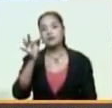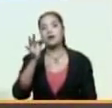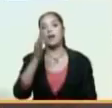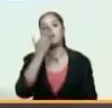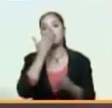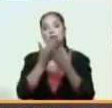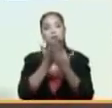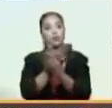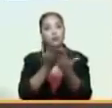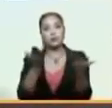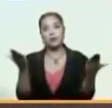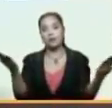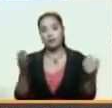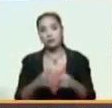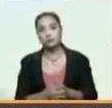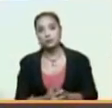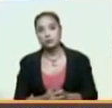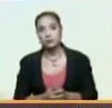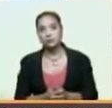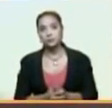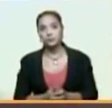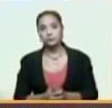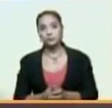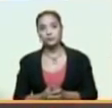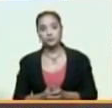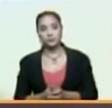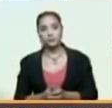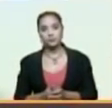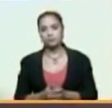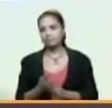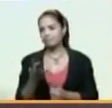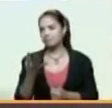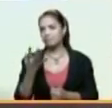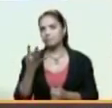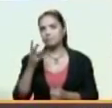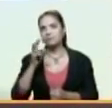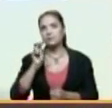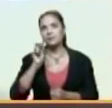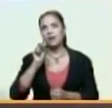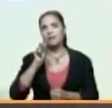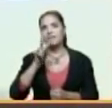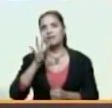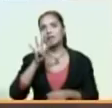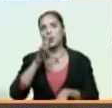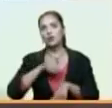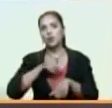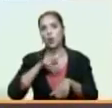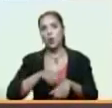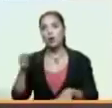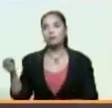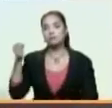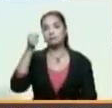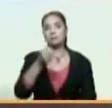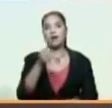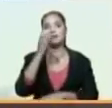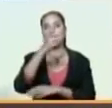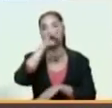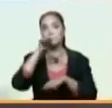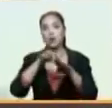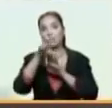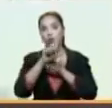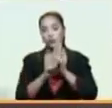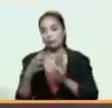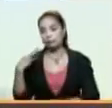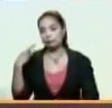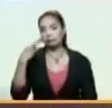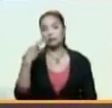a ustedes, con apenas, yo diría, 24 horas de haber sido designado por la Asamblea Nacional Constituyente, y